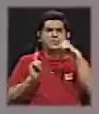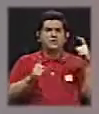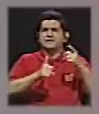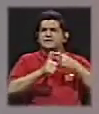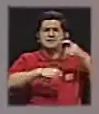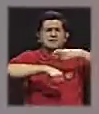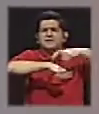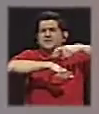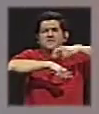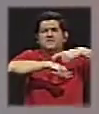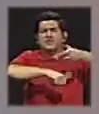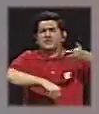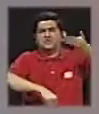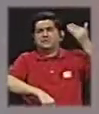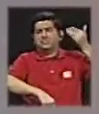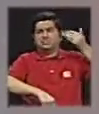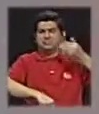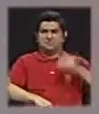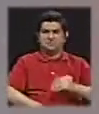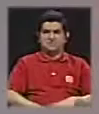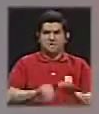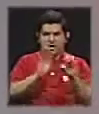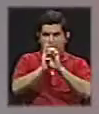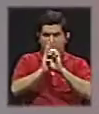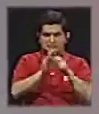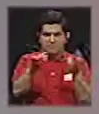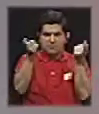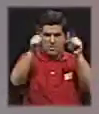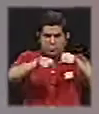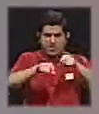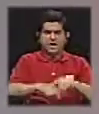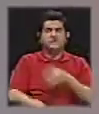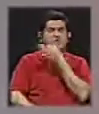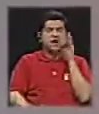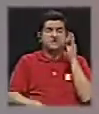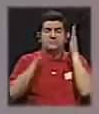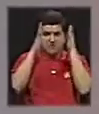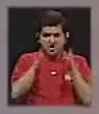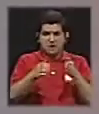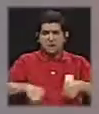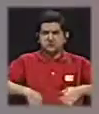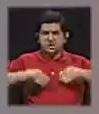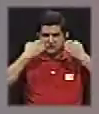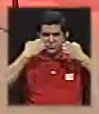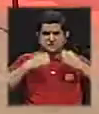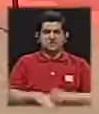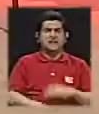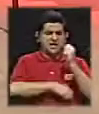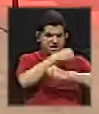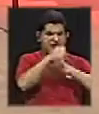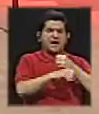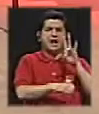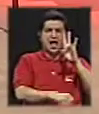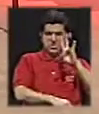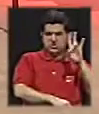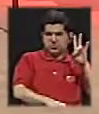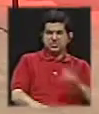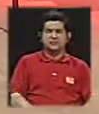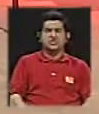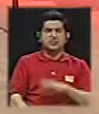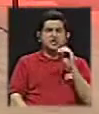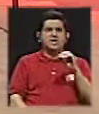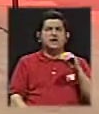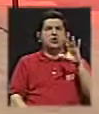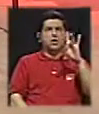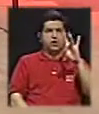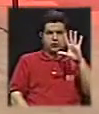primeros inicios. Por ejemplo, en este caso existen finqueros que durante el 77 y el 85,